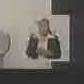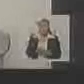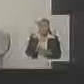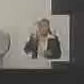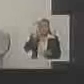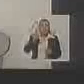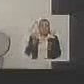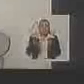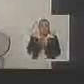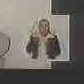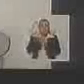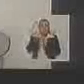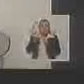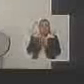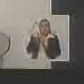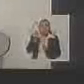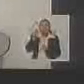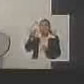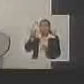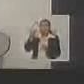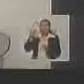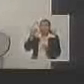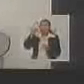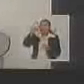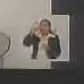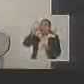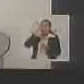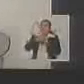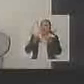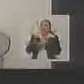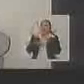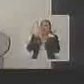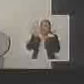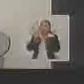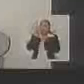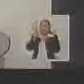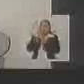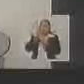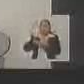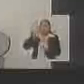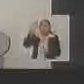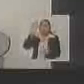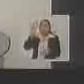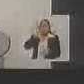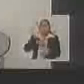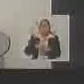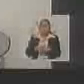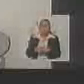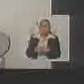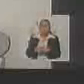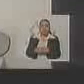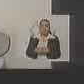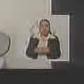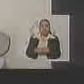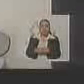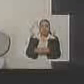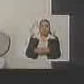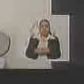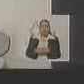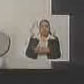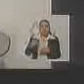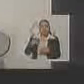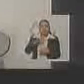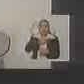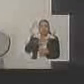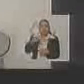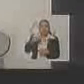construcciones son exageradas. Yo no voy a descansar hasta que cada construcción existente o nueva, en caso de ser